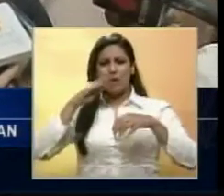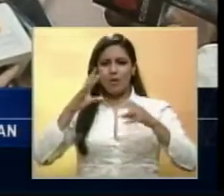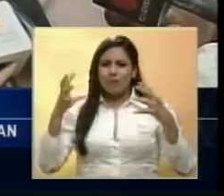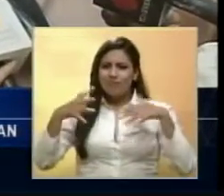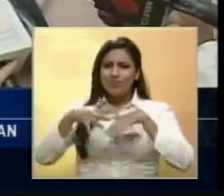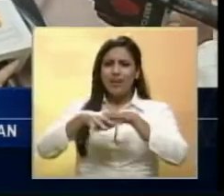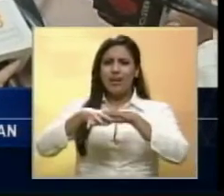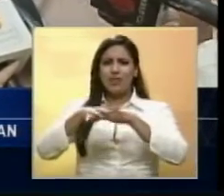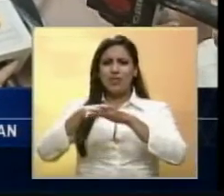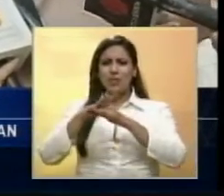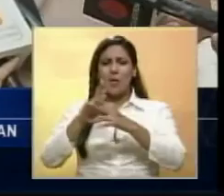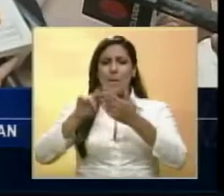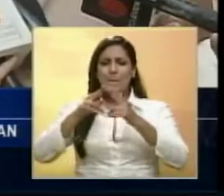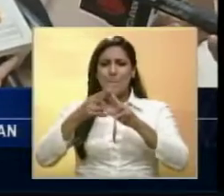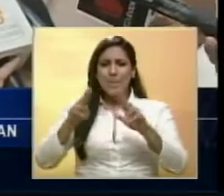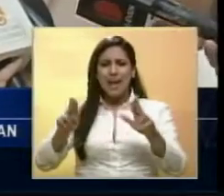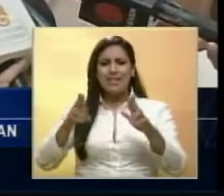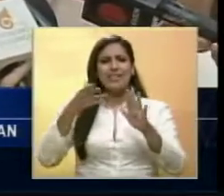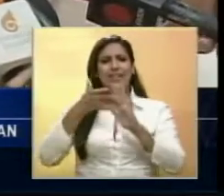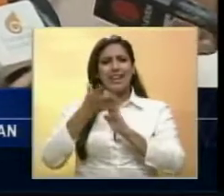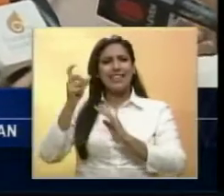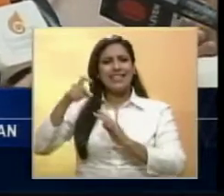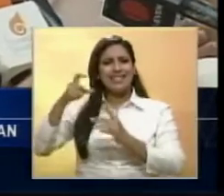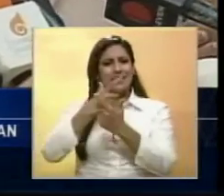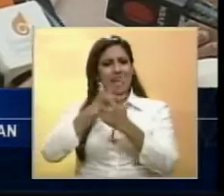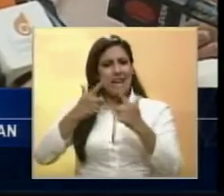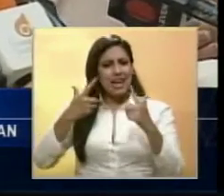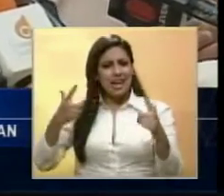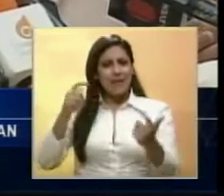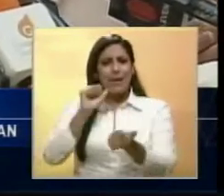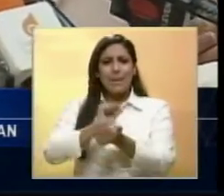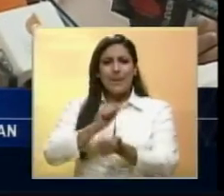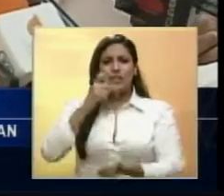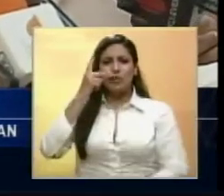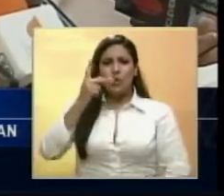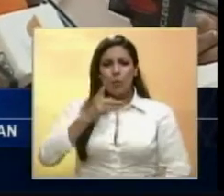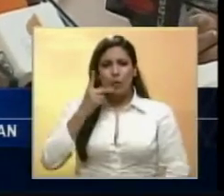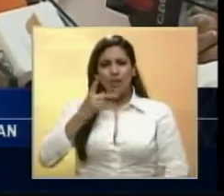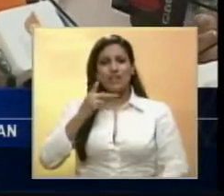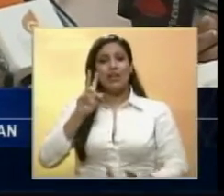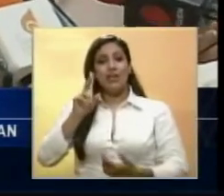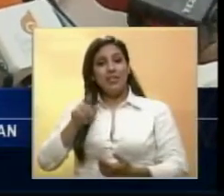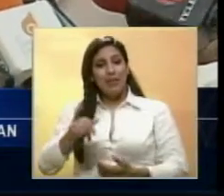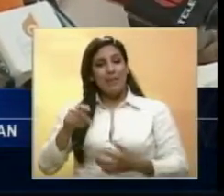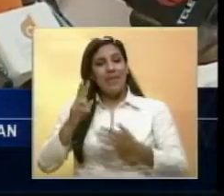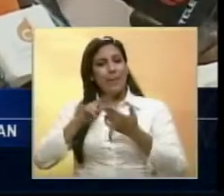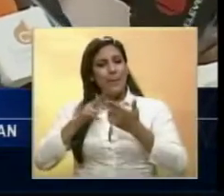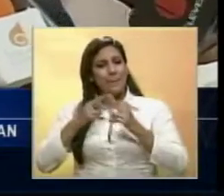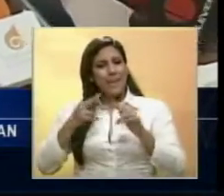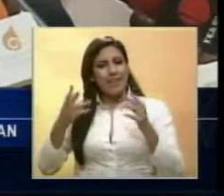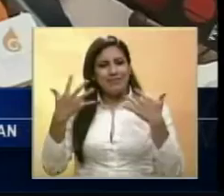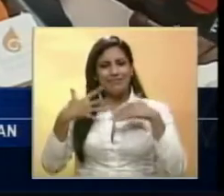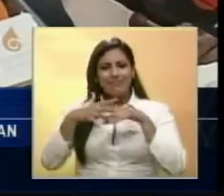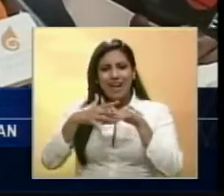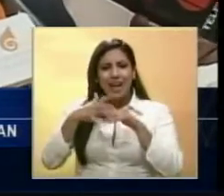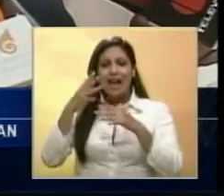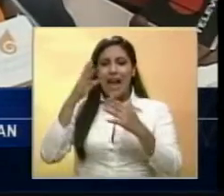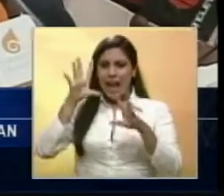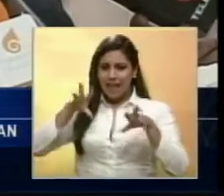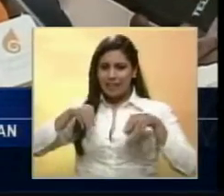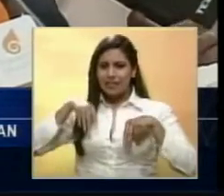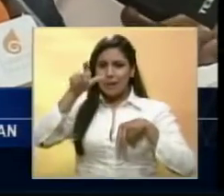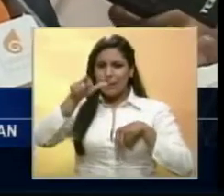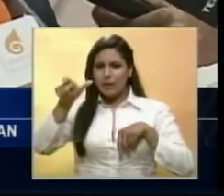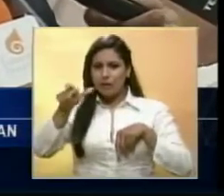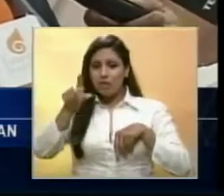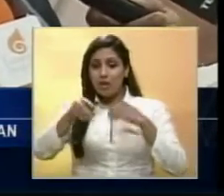una reconciliación que debe partir de la necesaria liberación de los presos políticos, una reconciliación que debe partir del reconocimiento que un ciudadano